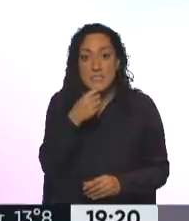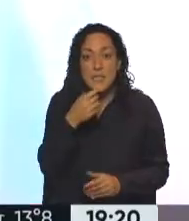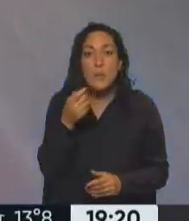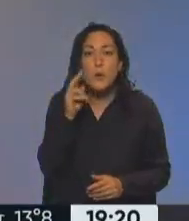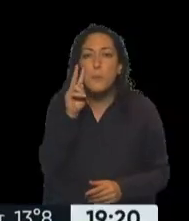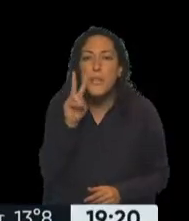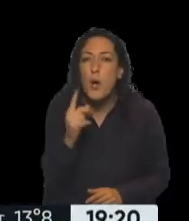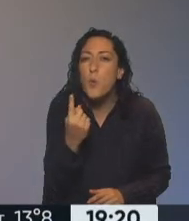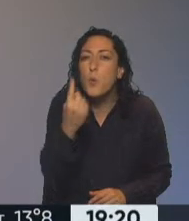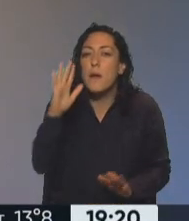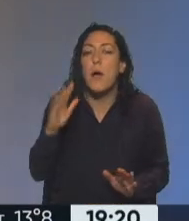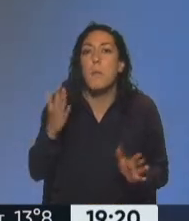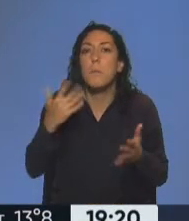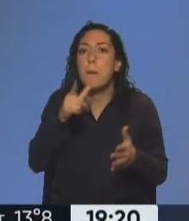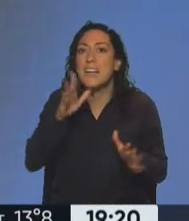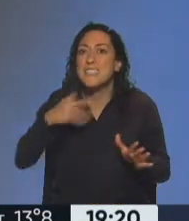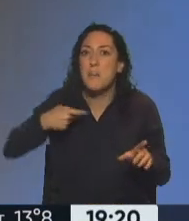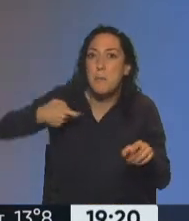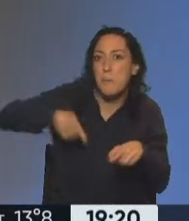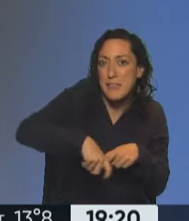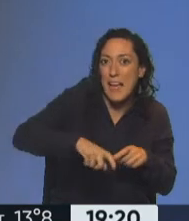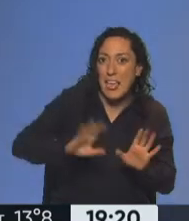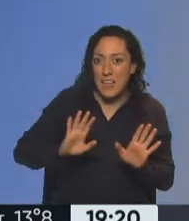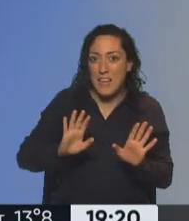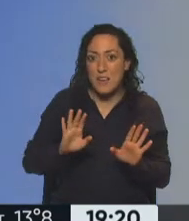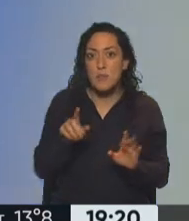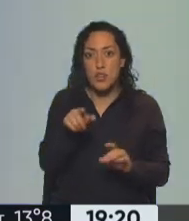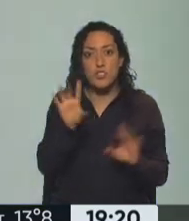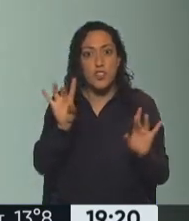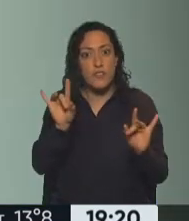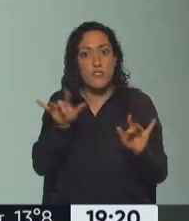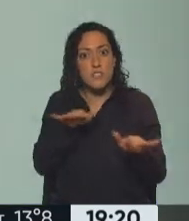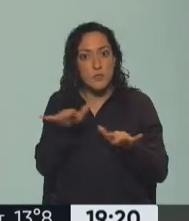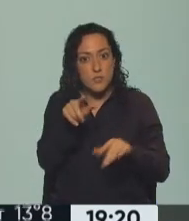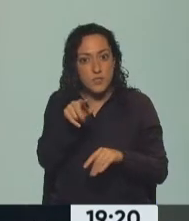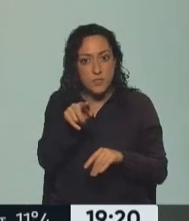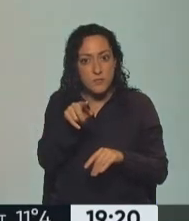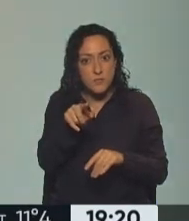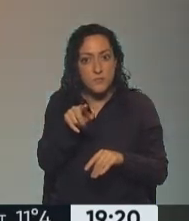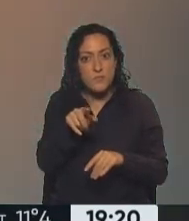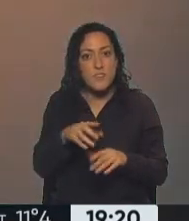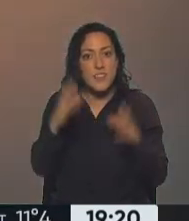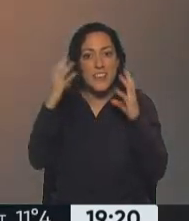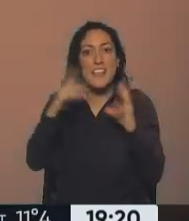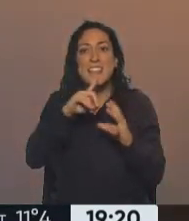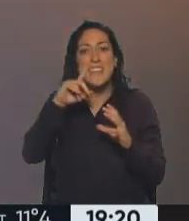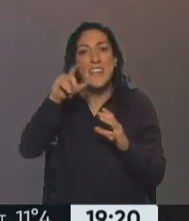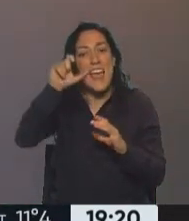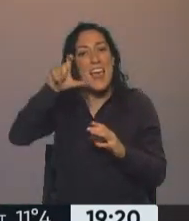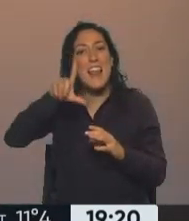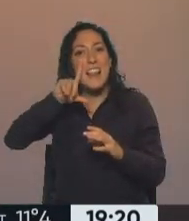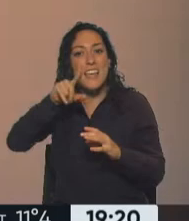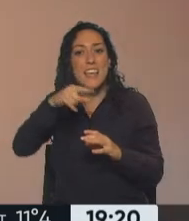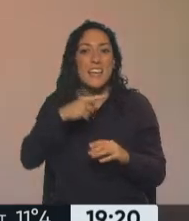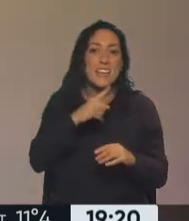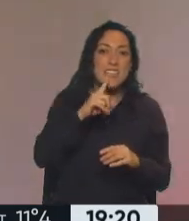Sí. Es decir, le pegó una patada hacia abajo. Sí, sí, sí. Y esto fue duro, ¿eh? A ver. Insúa contra Tinelli. Tremendo, ¿eh?